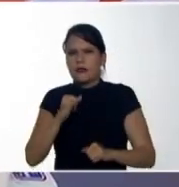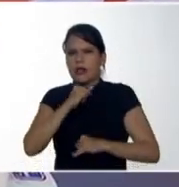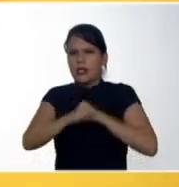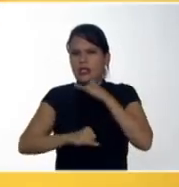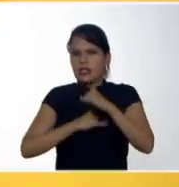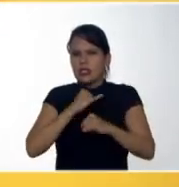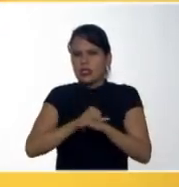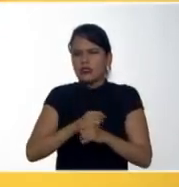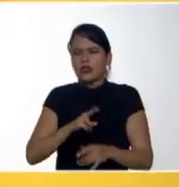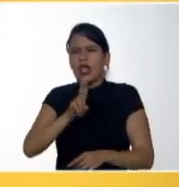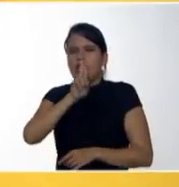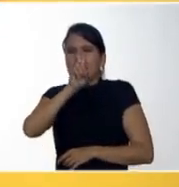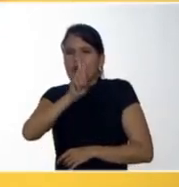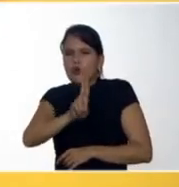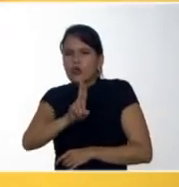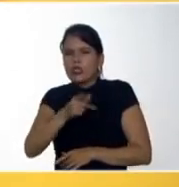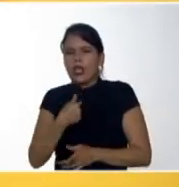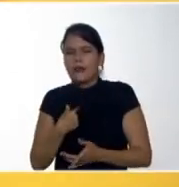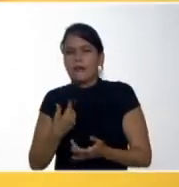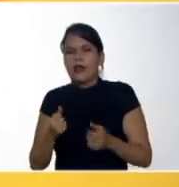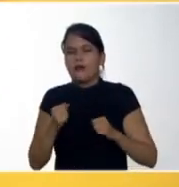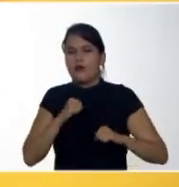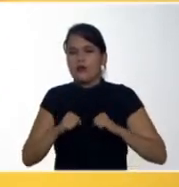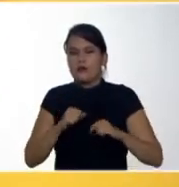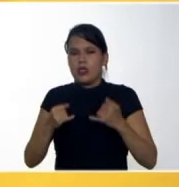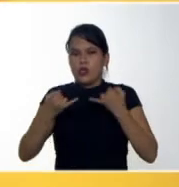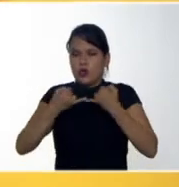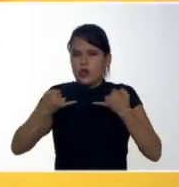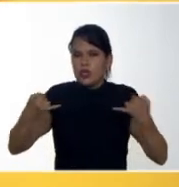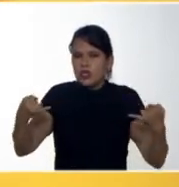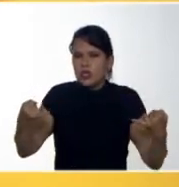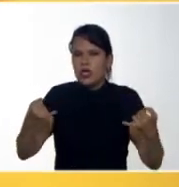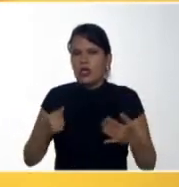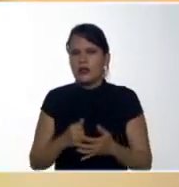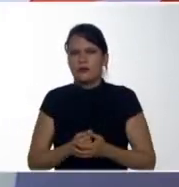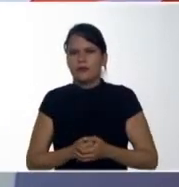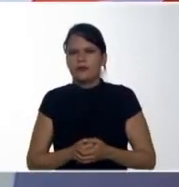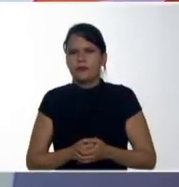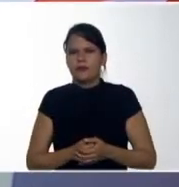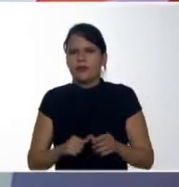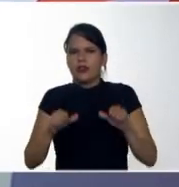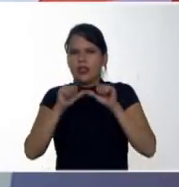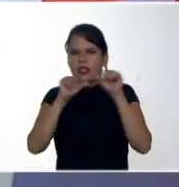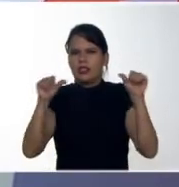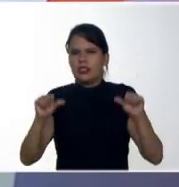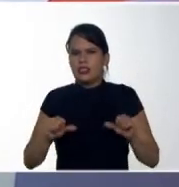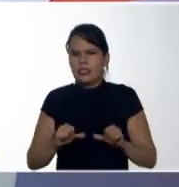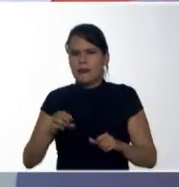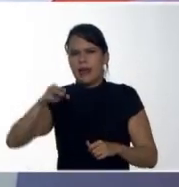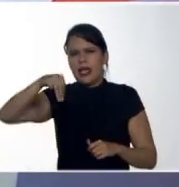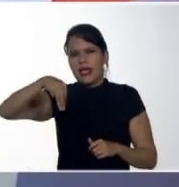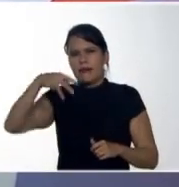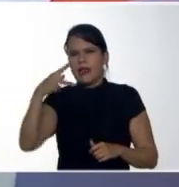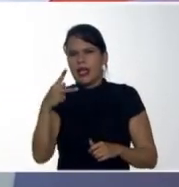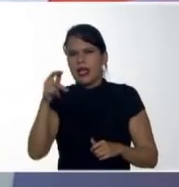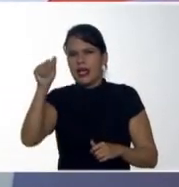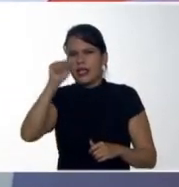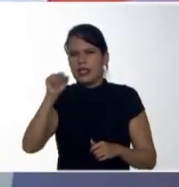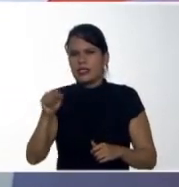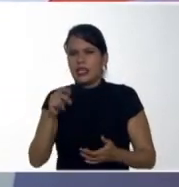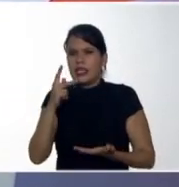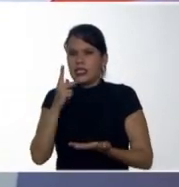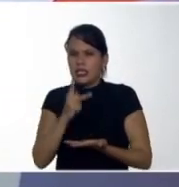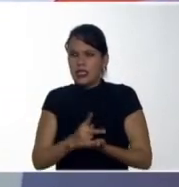para la cantidad de movimiento lineal es, en el sistema MKS, es